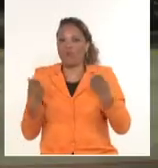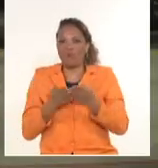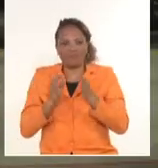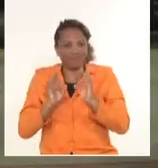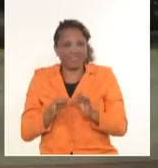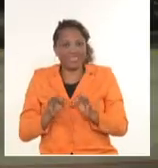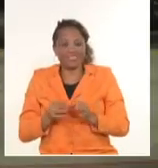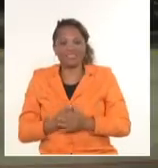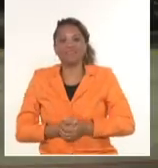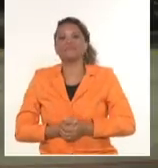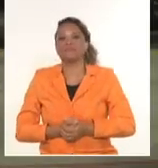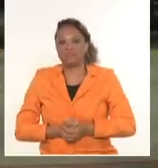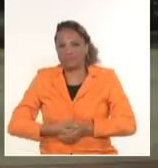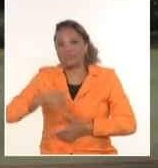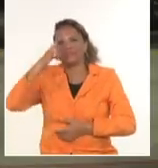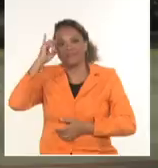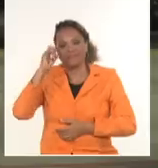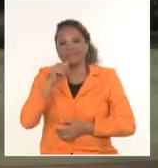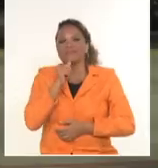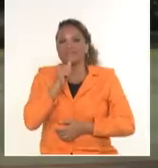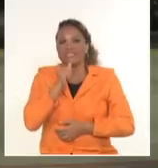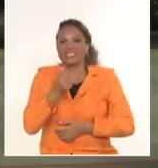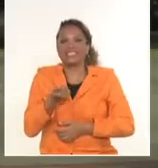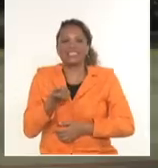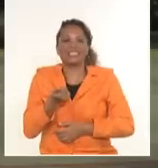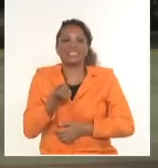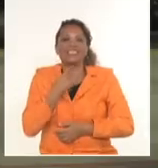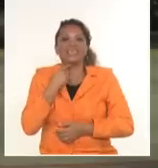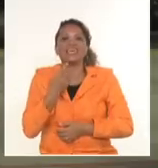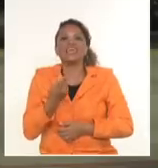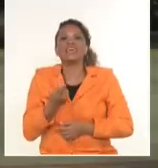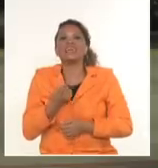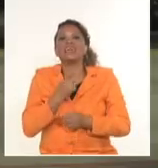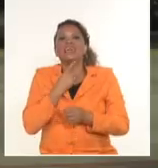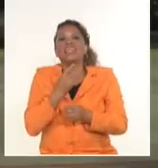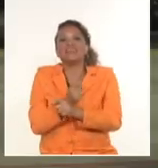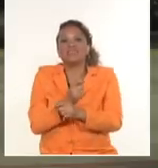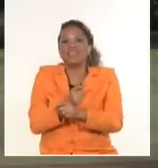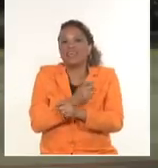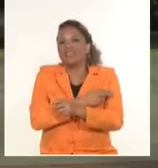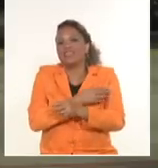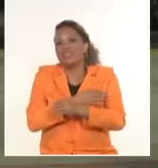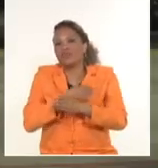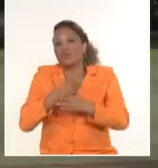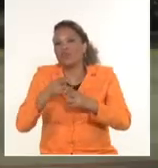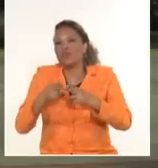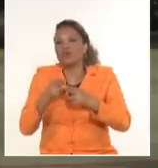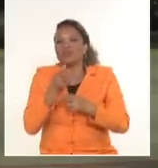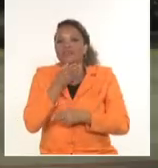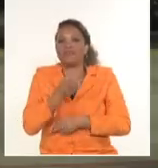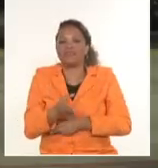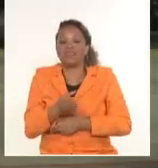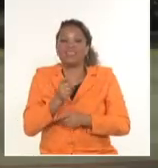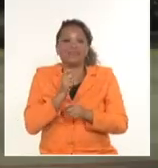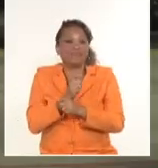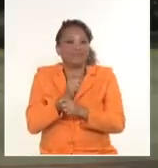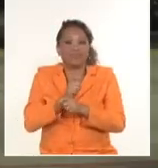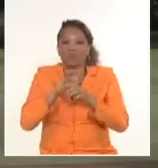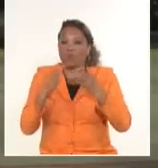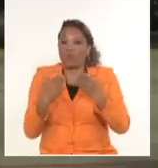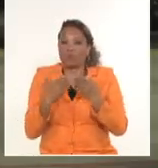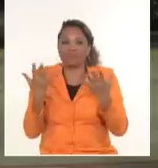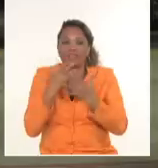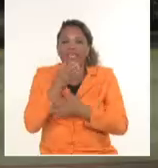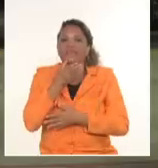así, sin dudas, Fidel, artífice de cada una de las hazañas del deporte cubano,